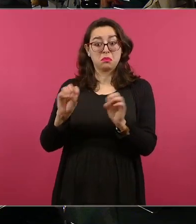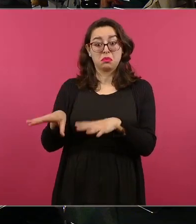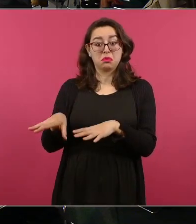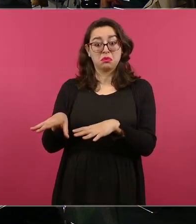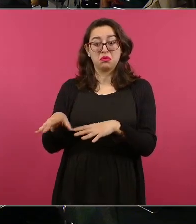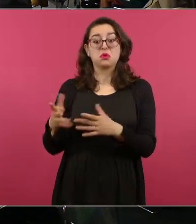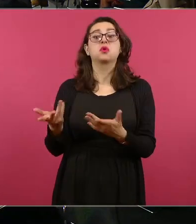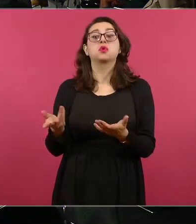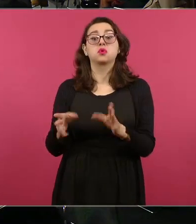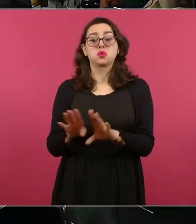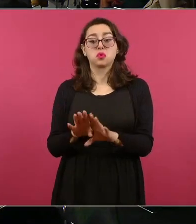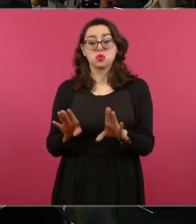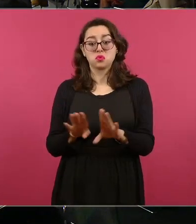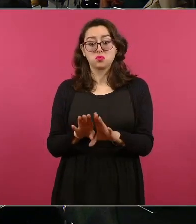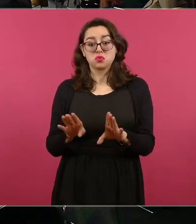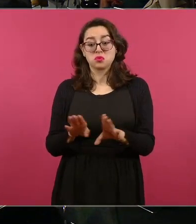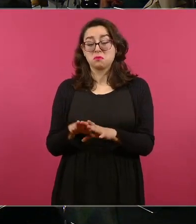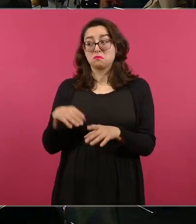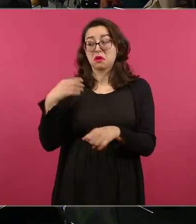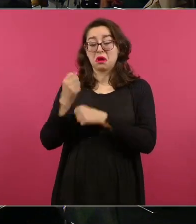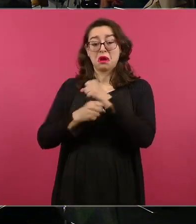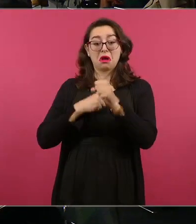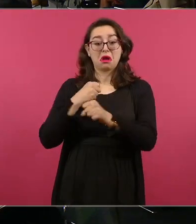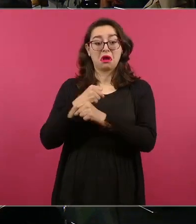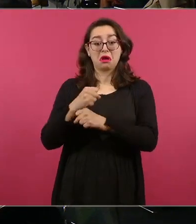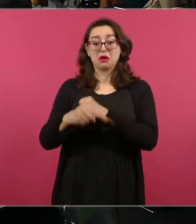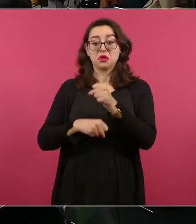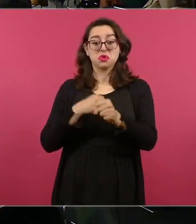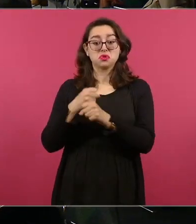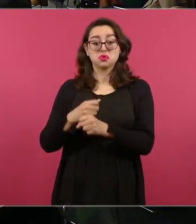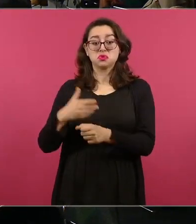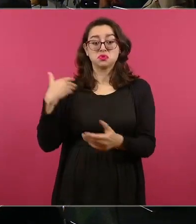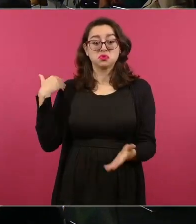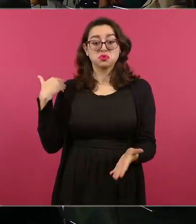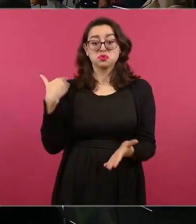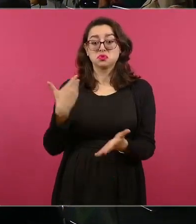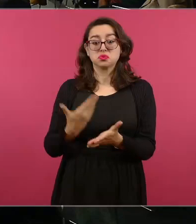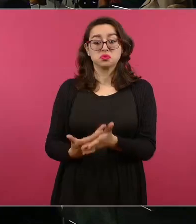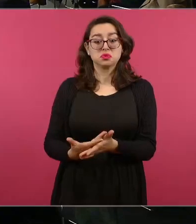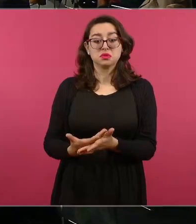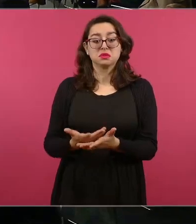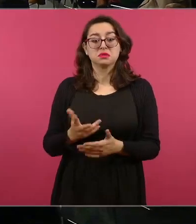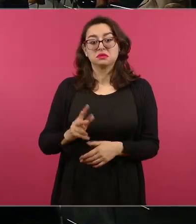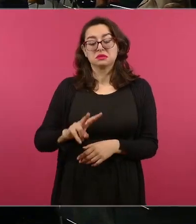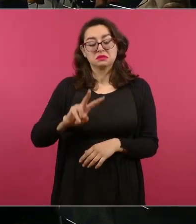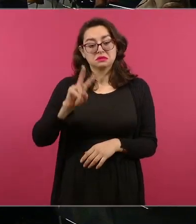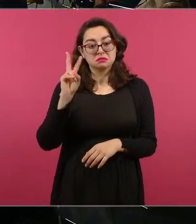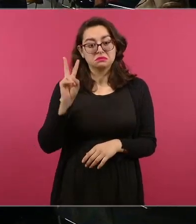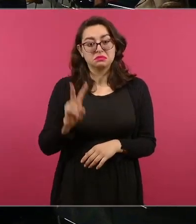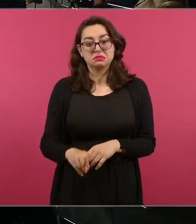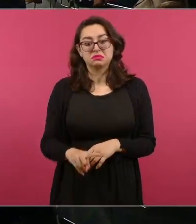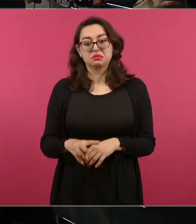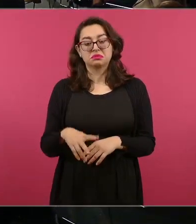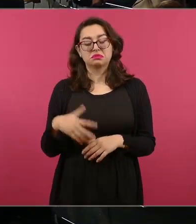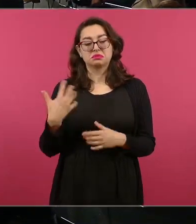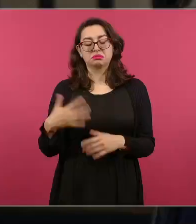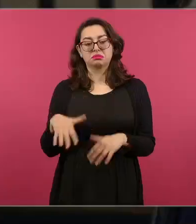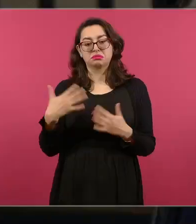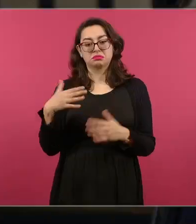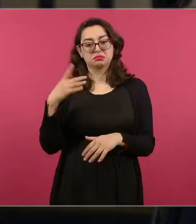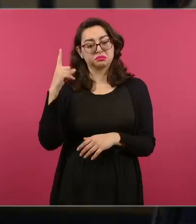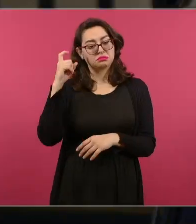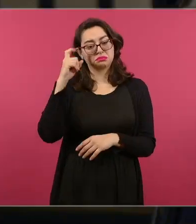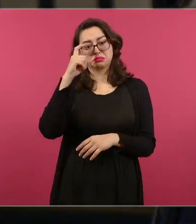Sobre el proyecto del puente Temoris, que ya me ha platicado usted por acá, y que la verdad se necesita mucho para allá para tener comunicación Sinaloa con